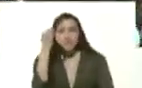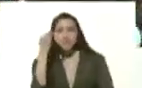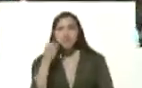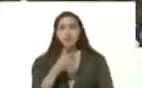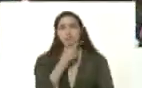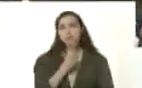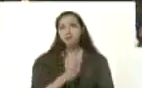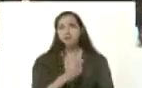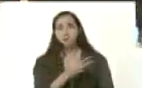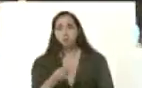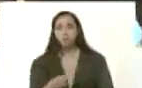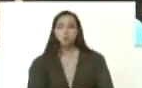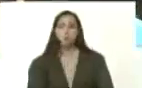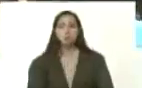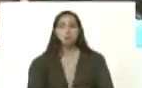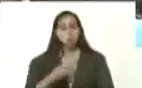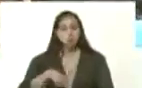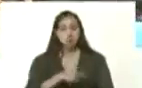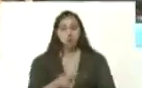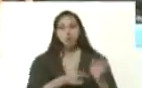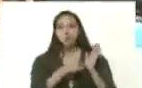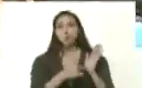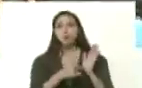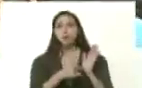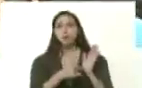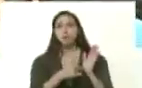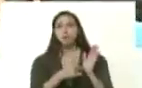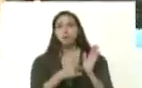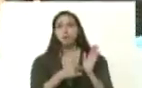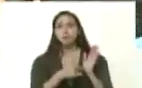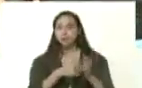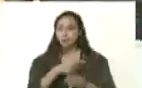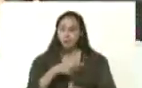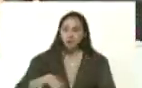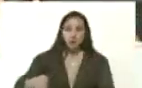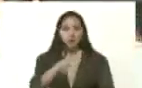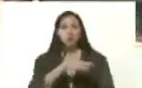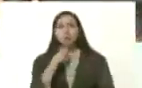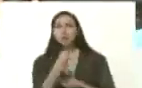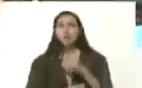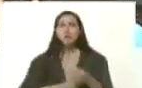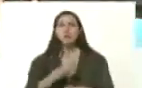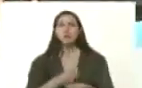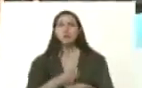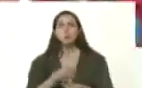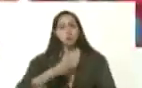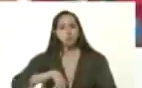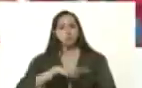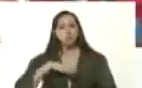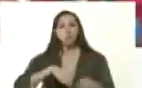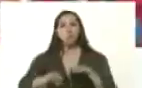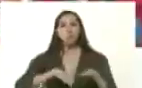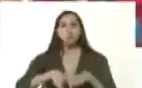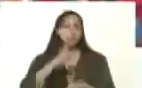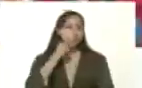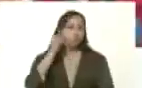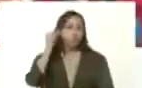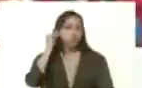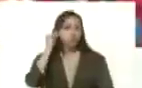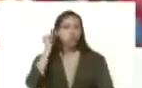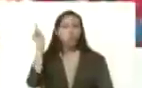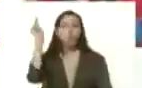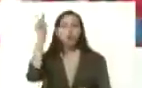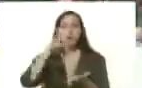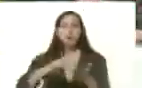nosotros le tenemos que demostrar a ellos que si intentan algo, los cojedeños y las cojedeñas, vamos a parar allá a Caracas